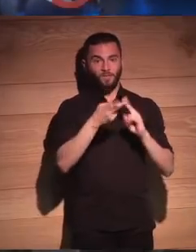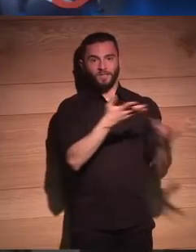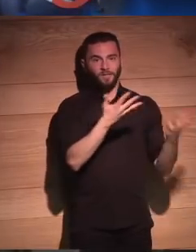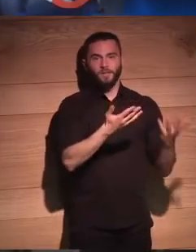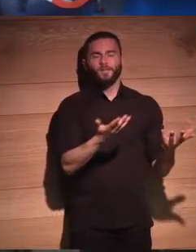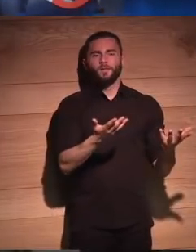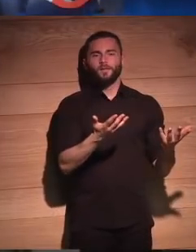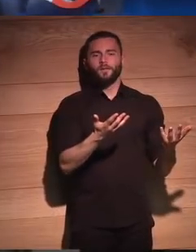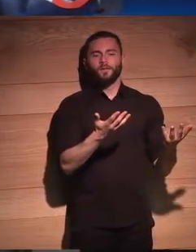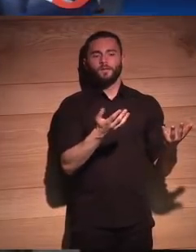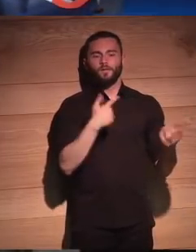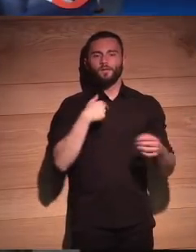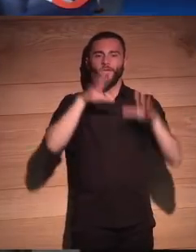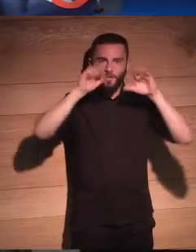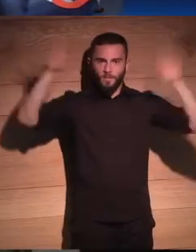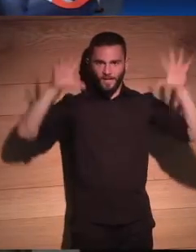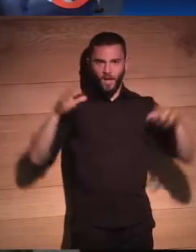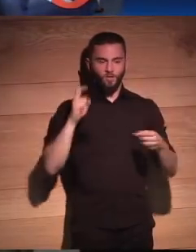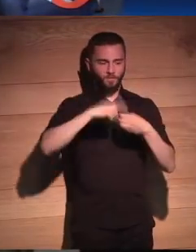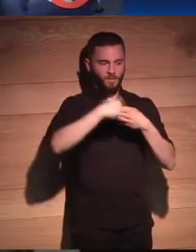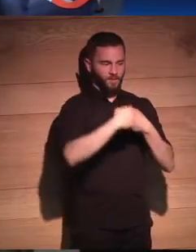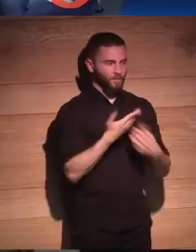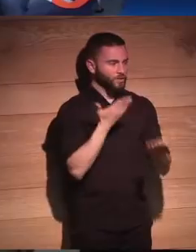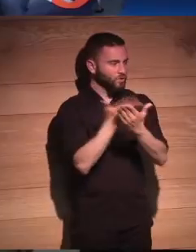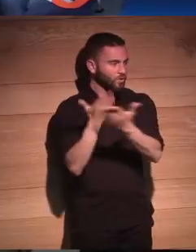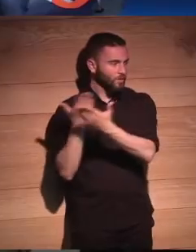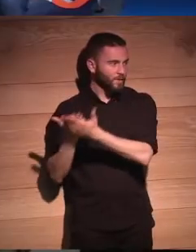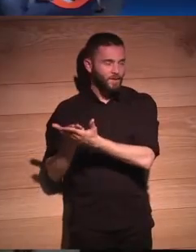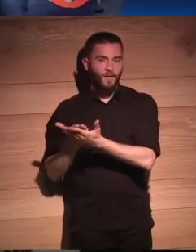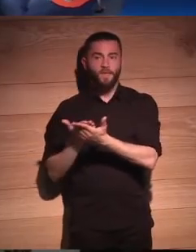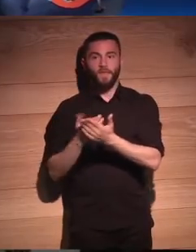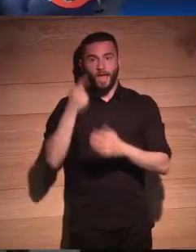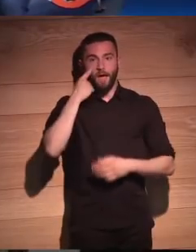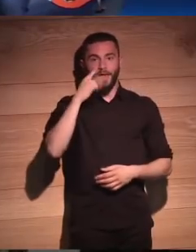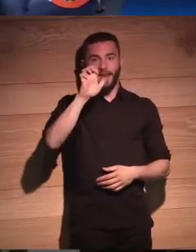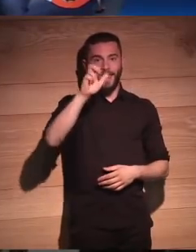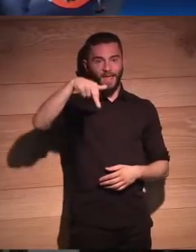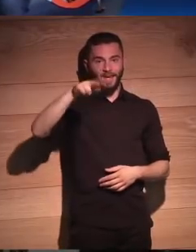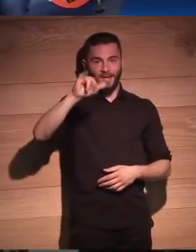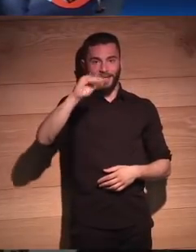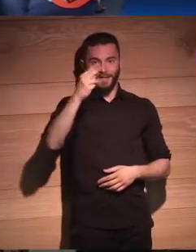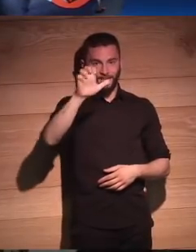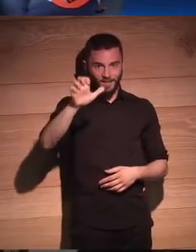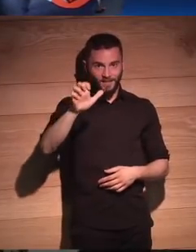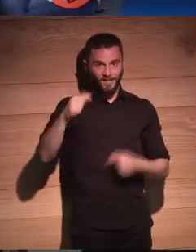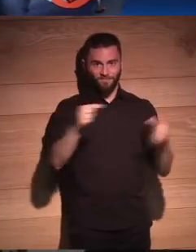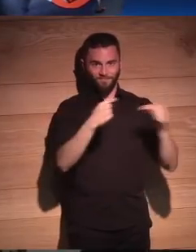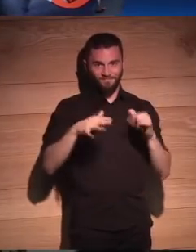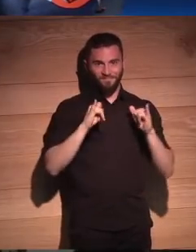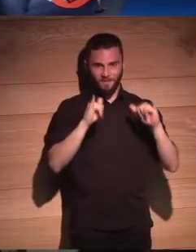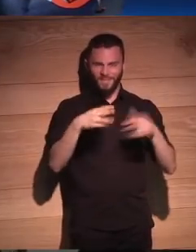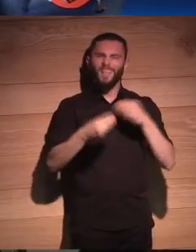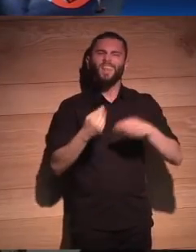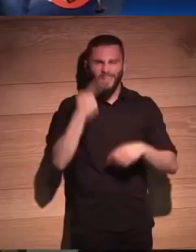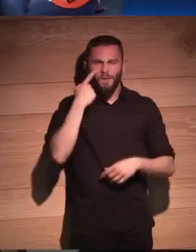a otro de nuestros martianos que intervenga, pero me gustaría, mientras tanto, ver un poquito qué está haciendo Enrique con esta tertulia tan divertida. A ver